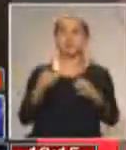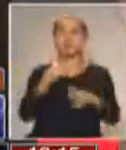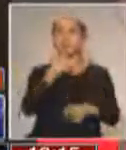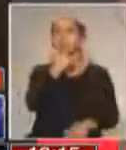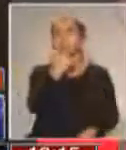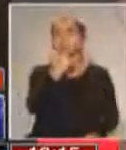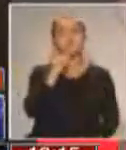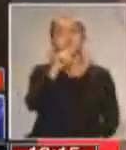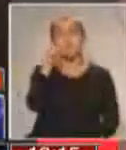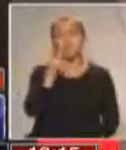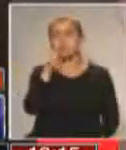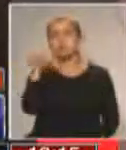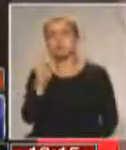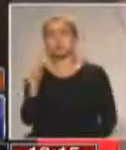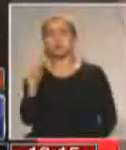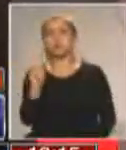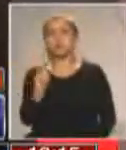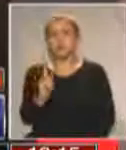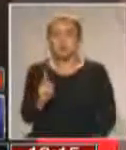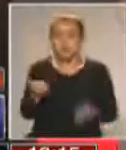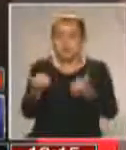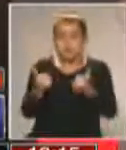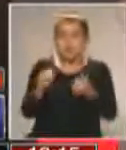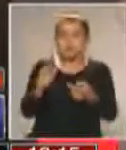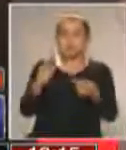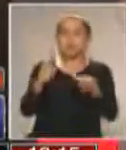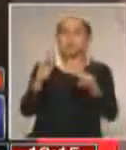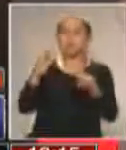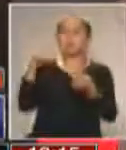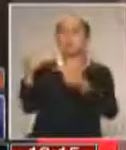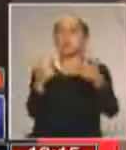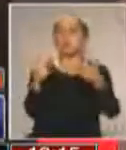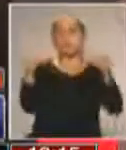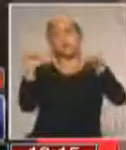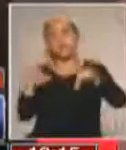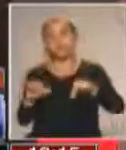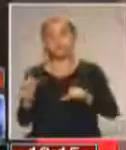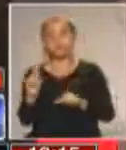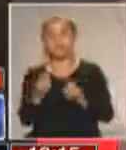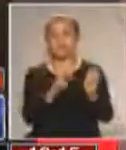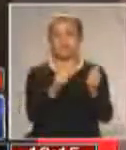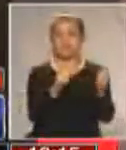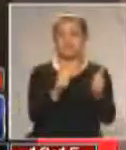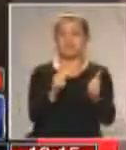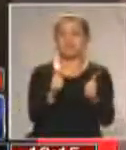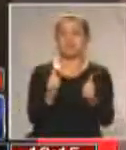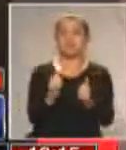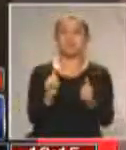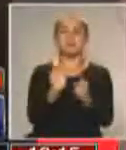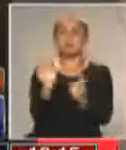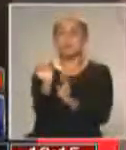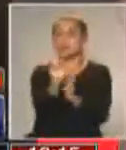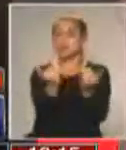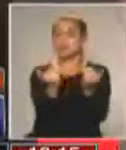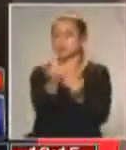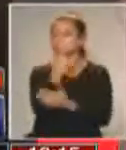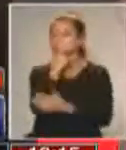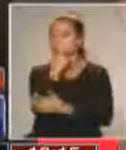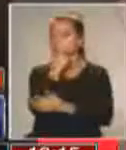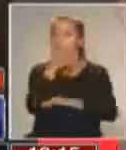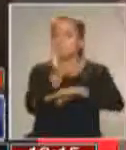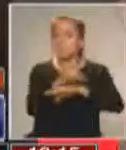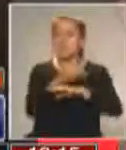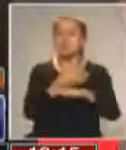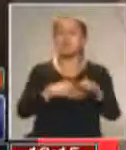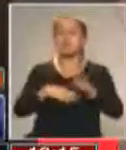esto no le hace bien a la política ni a las instituciones. Lo que menos necesitamos es este tipo de dudas. Entonces, nosotros pedimos más que